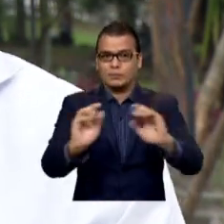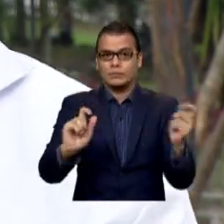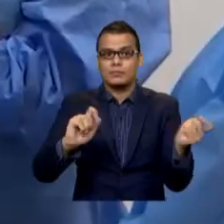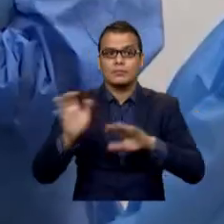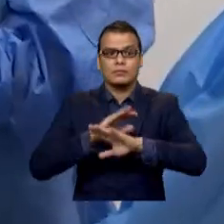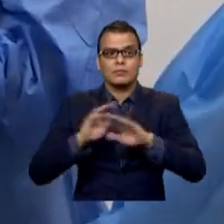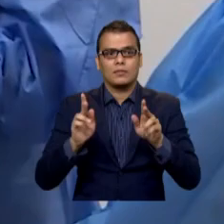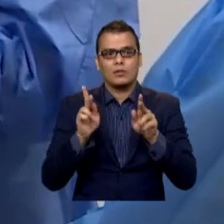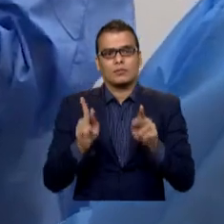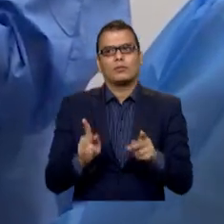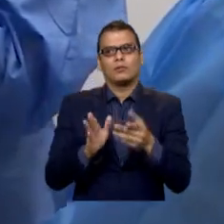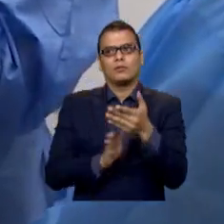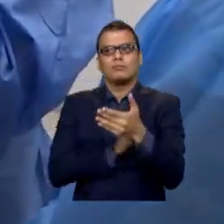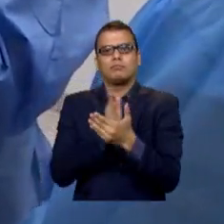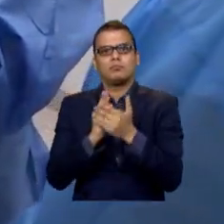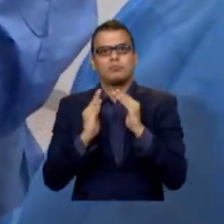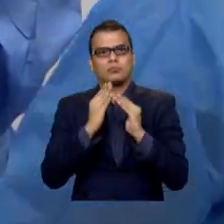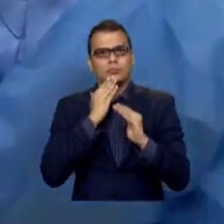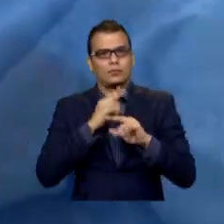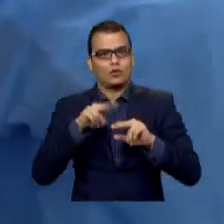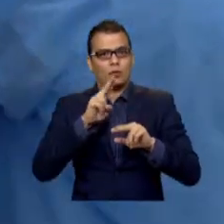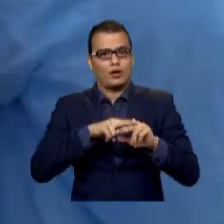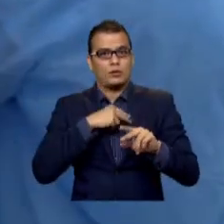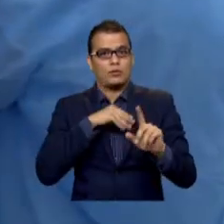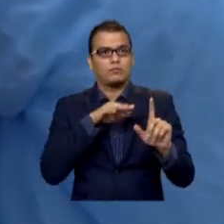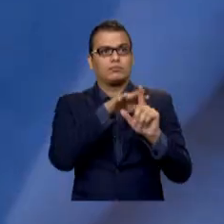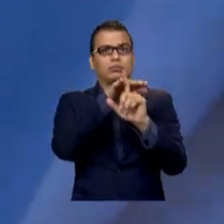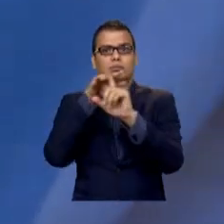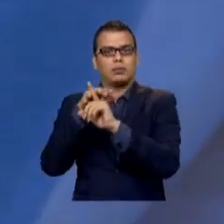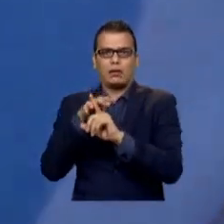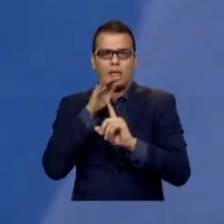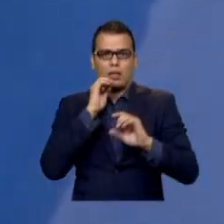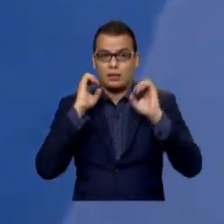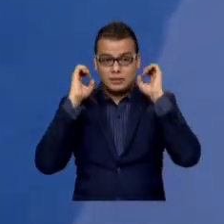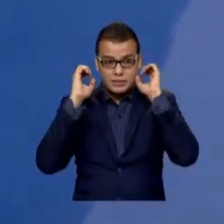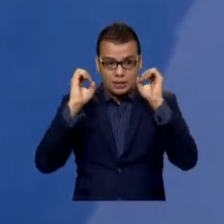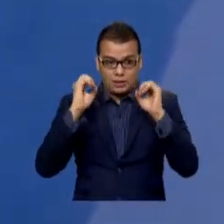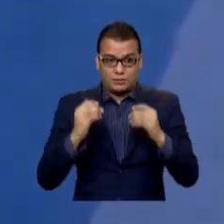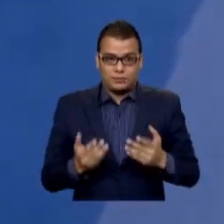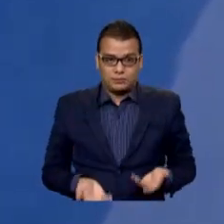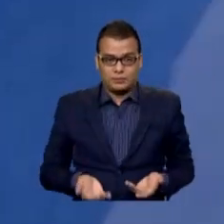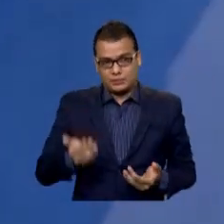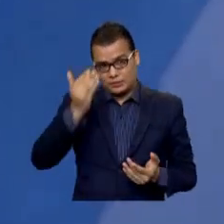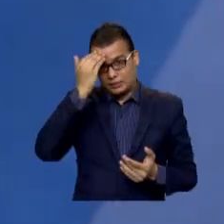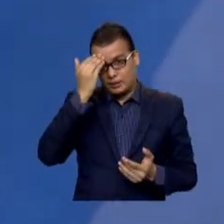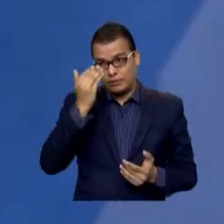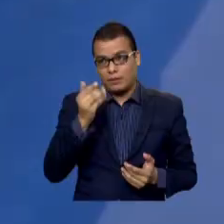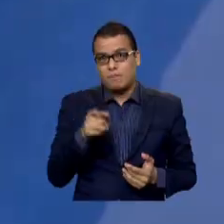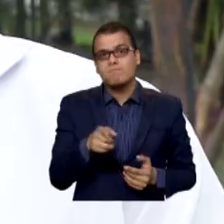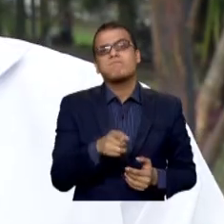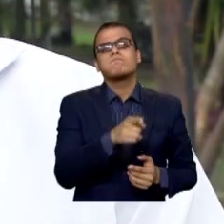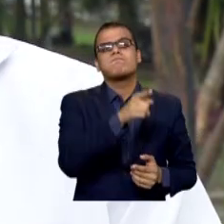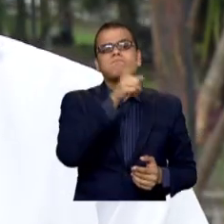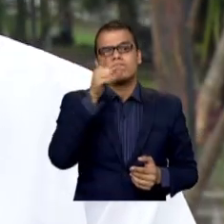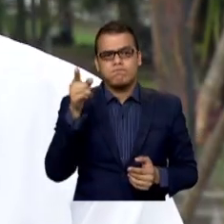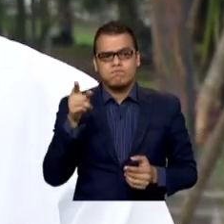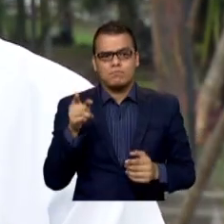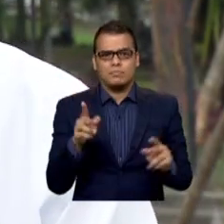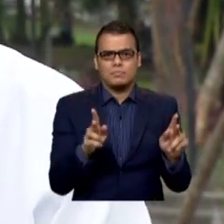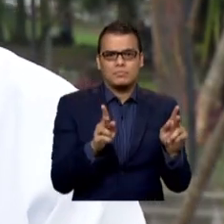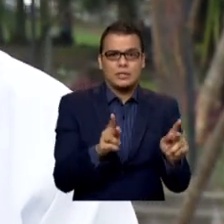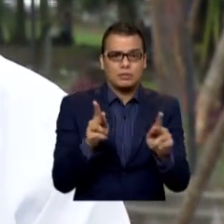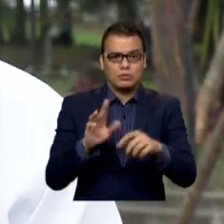puede llegar a su casa confiado de que no está llevando el virus. Y eso es muy importante porque se está percibiendo de que el